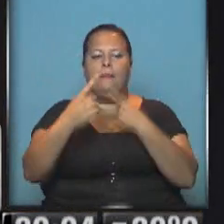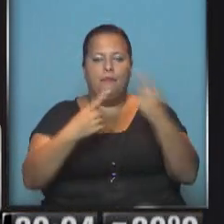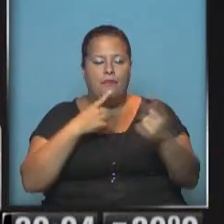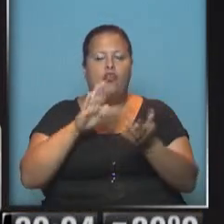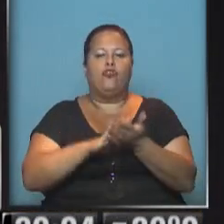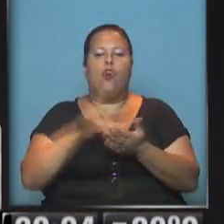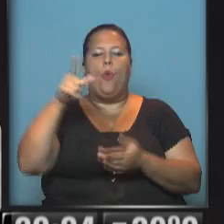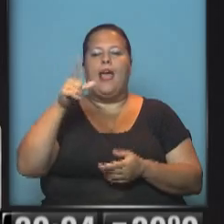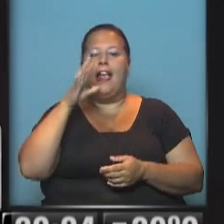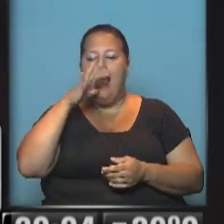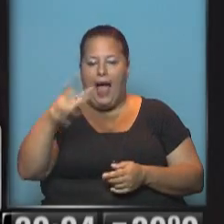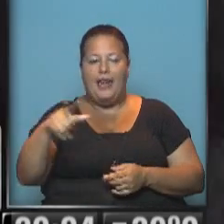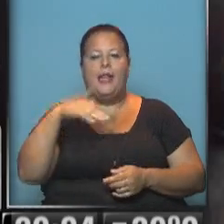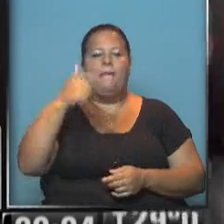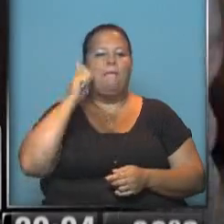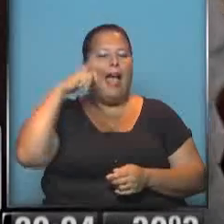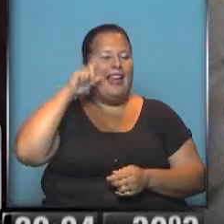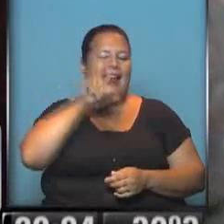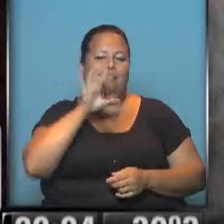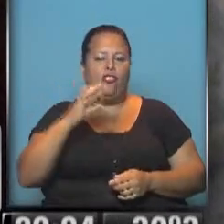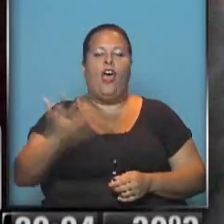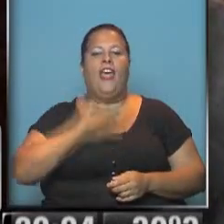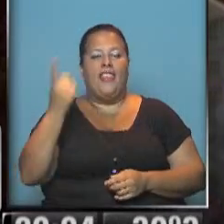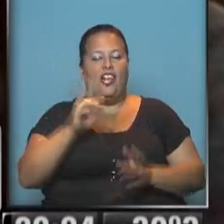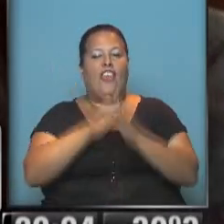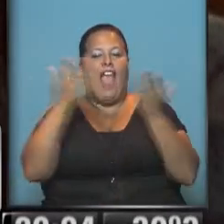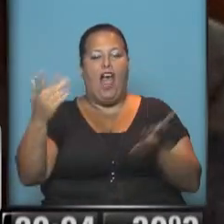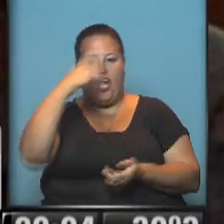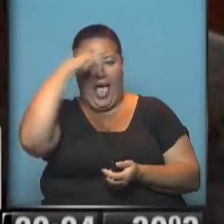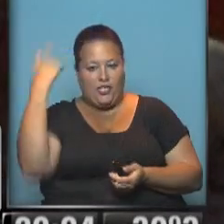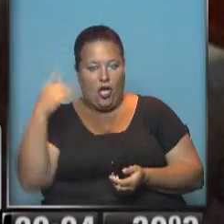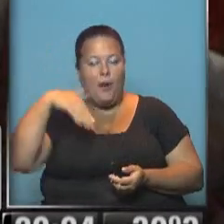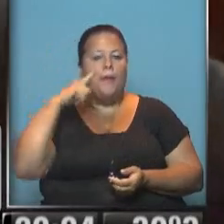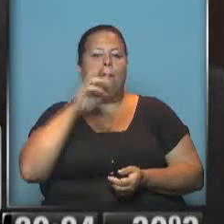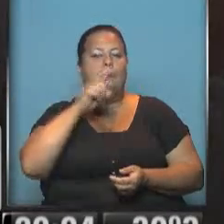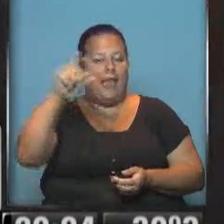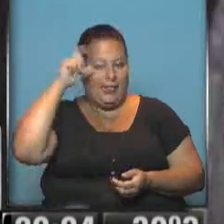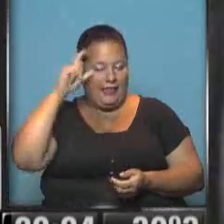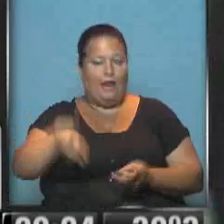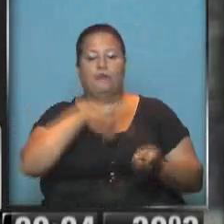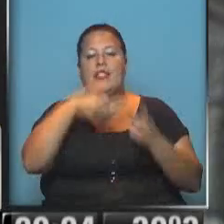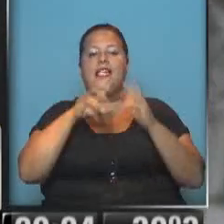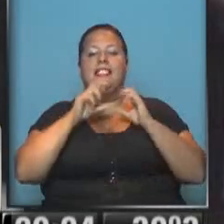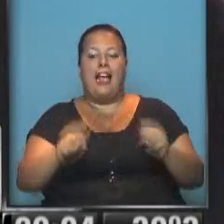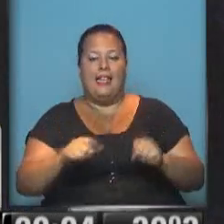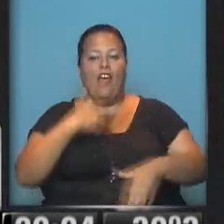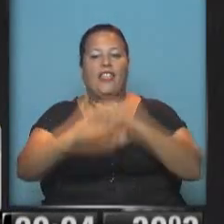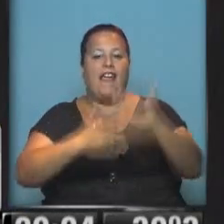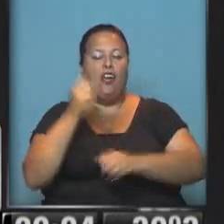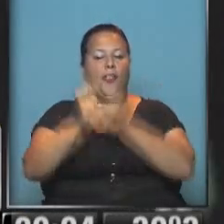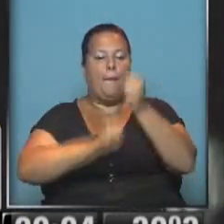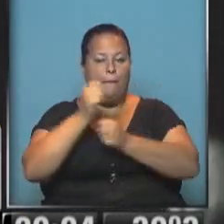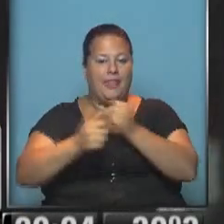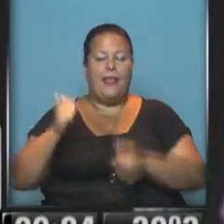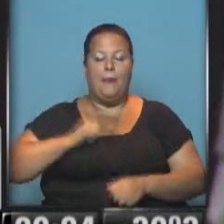Clarín, Héctor Horacio Mañeto, al director del diario La Nación, Bartolomé Luis Mitre, al secretario de Desarrollo Industrial